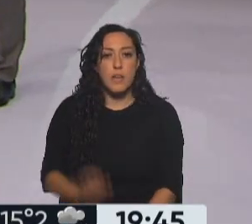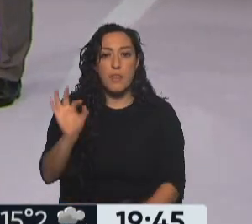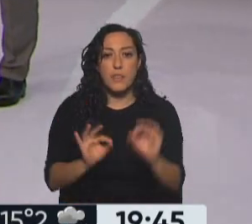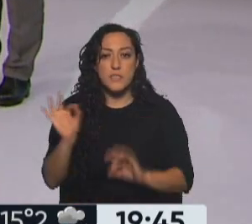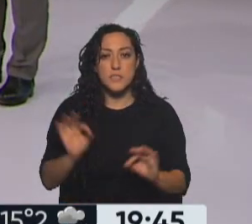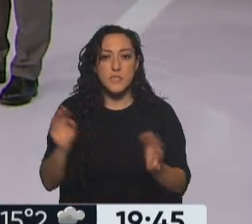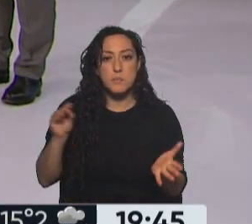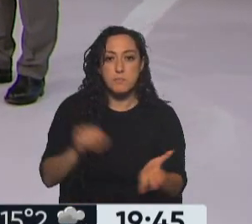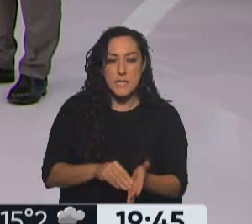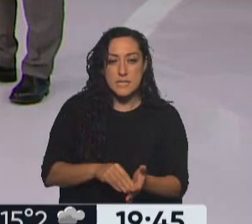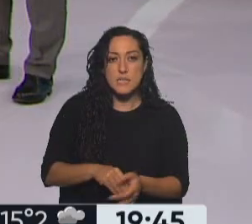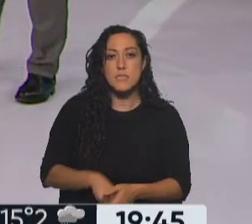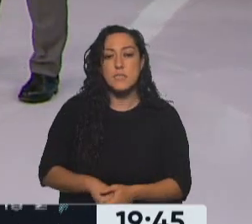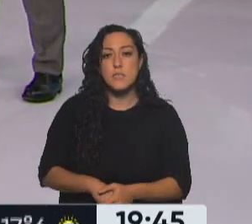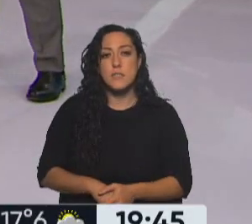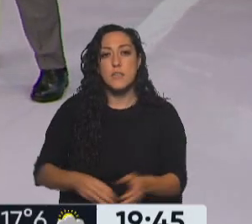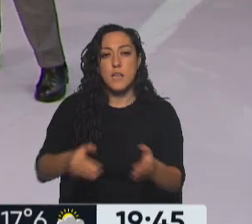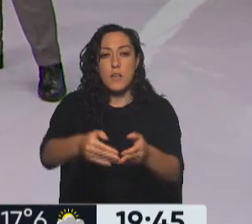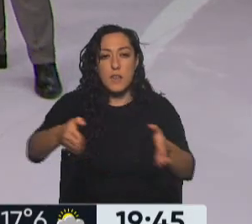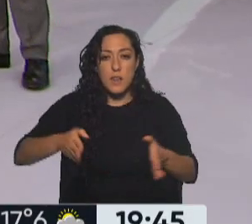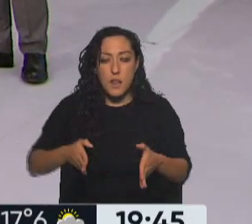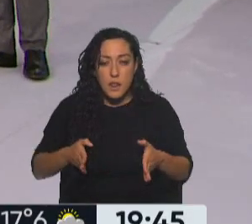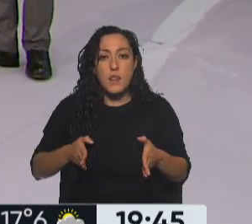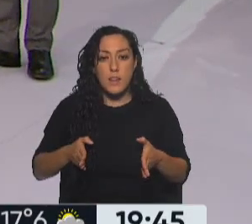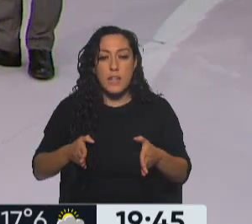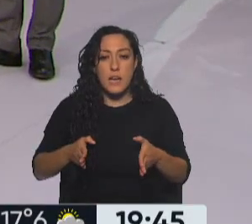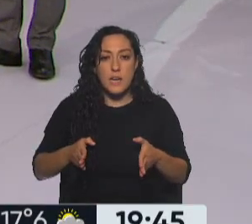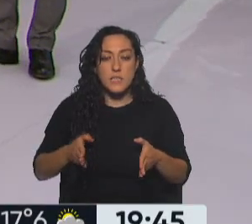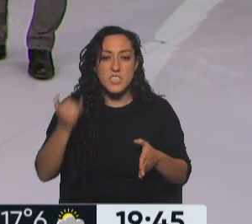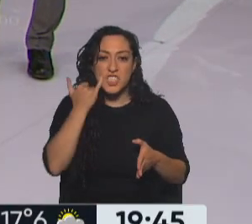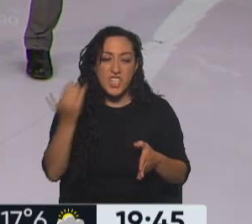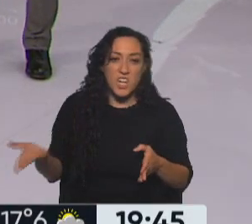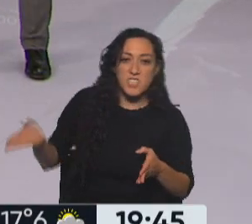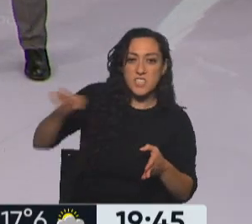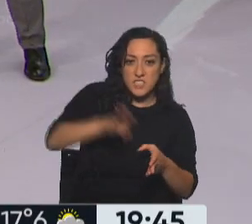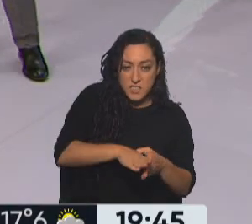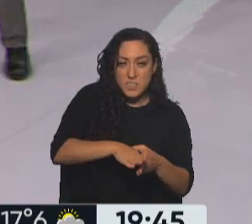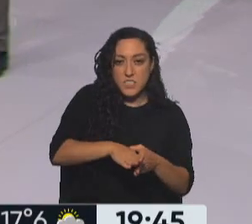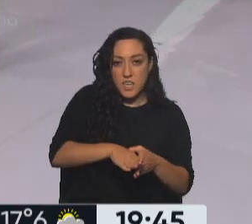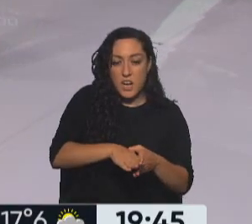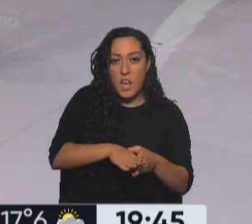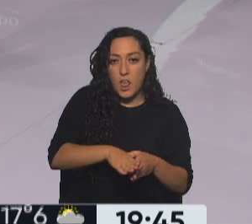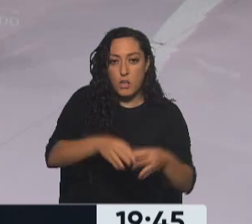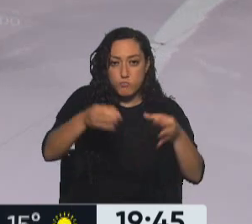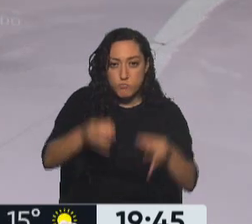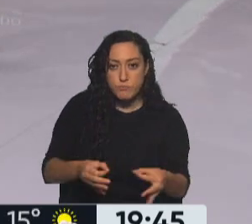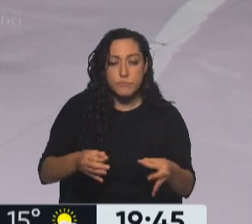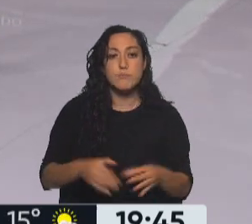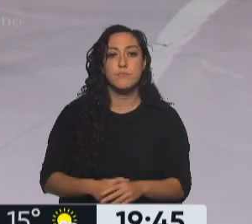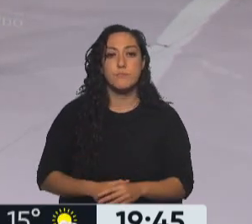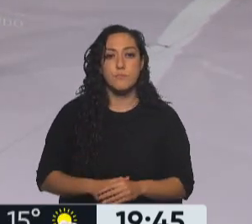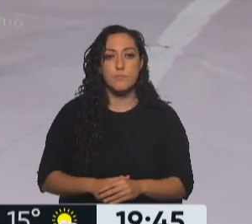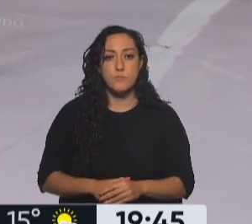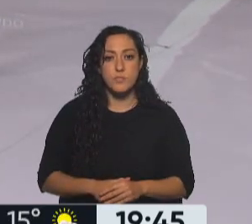más, muy importante, el féretro del Papa, que ha sido sellado, como vimos al comienzo del noticiero, que es lo